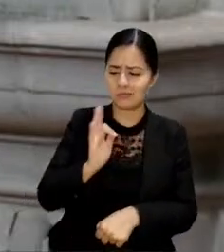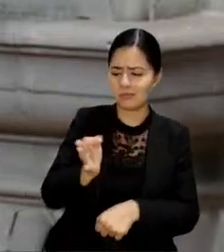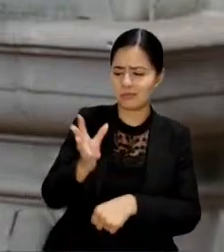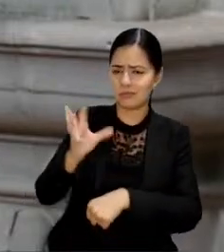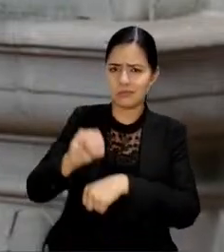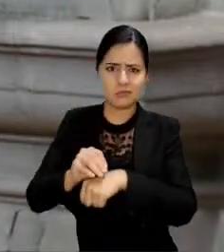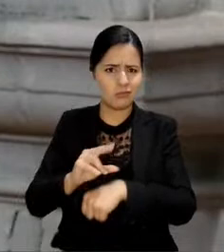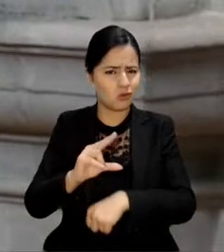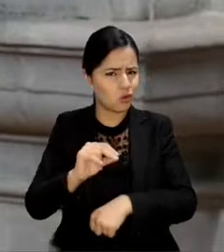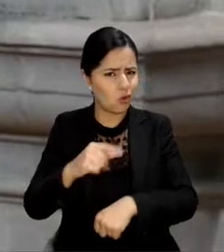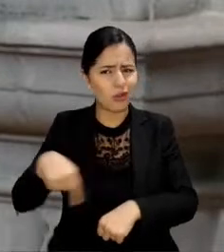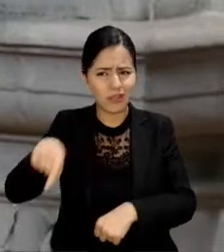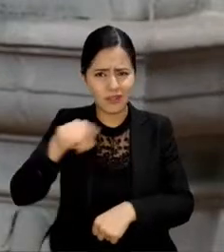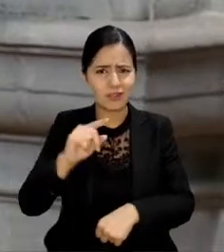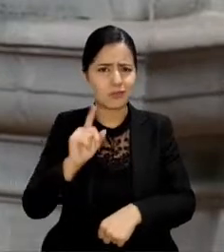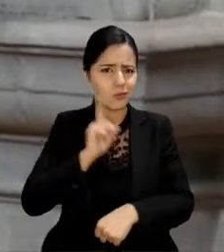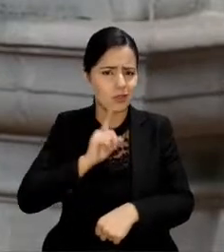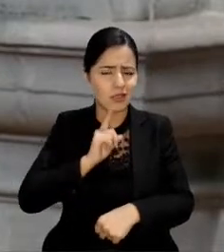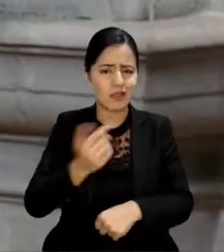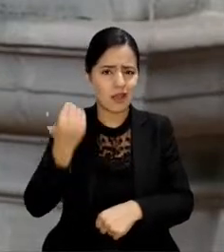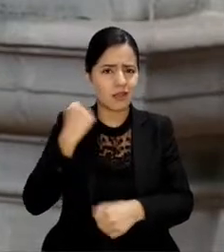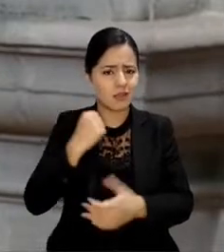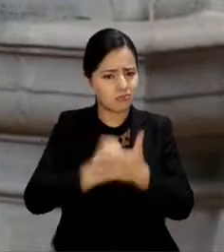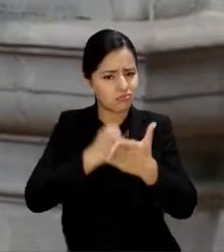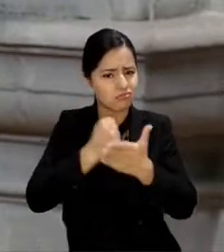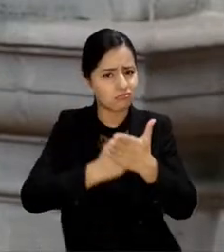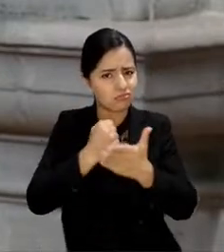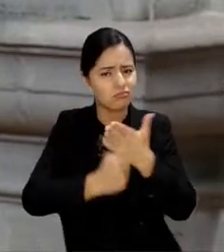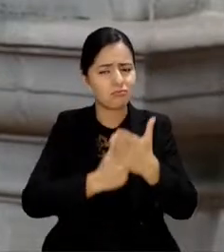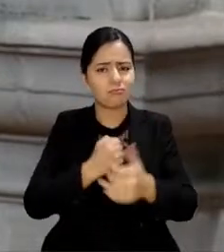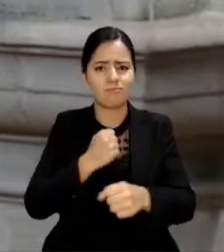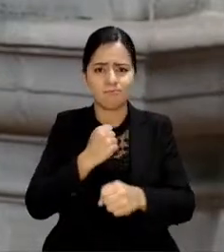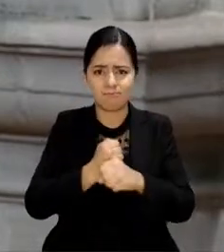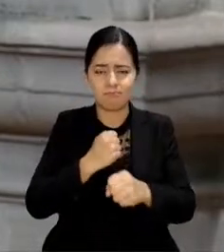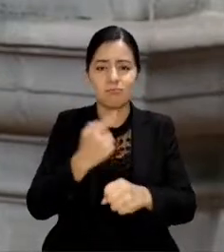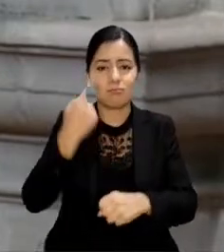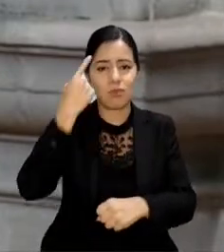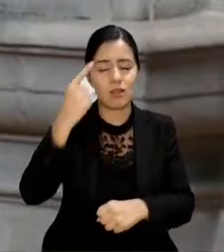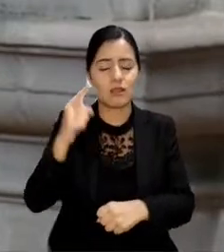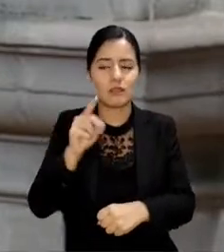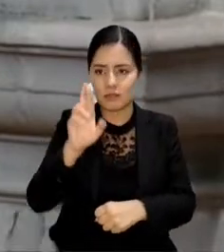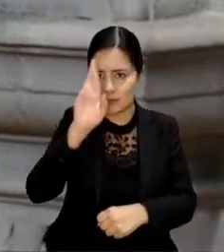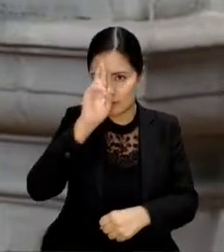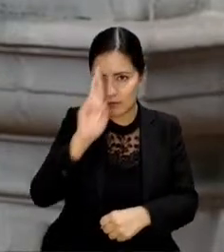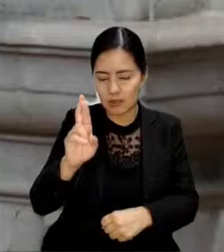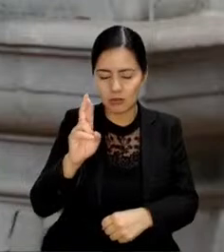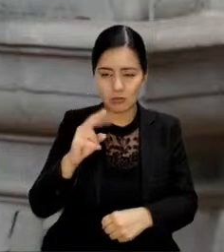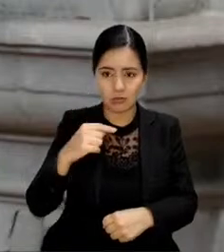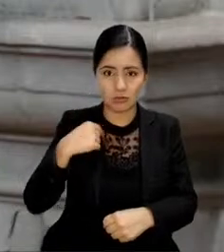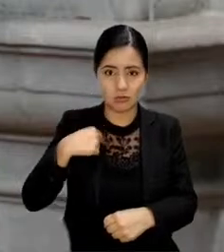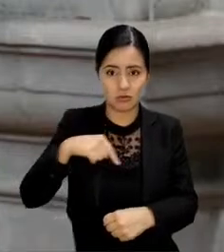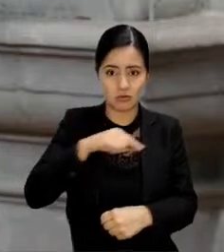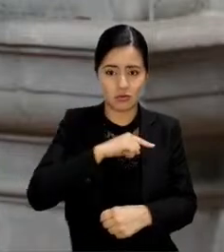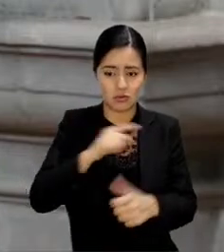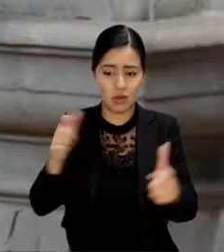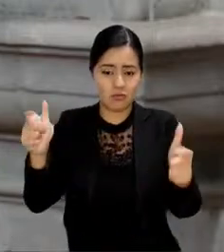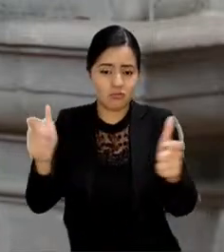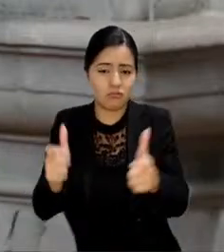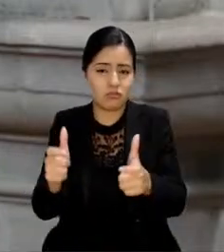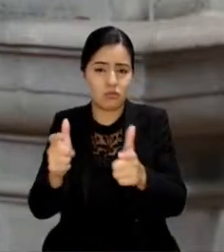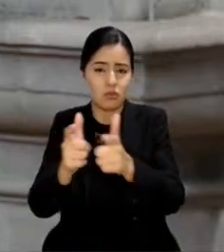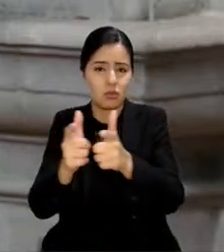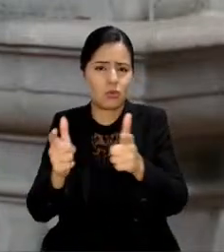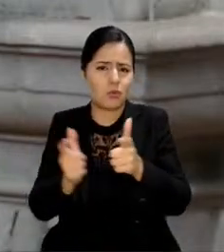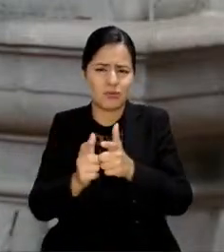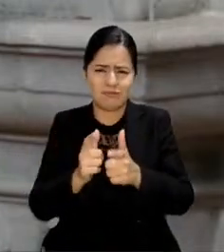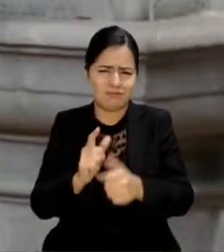se han tenido que garantizar en la Constitución Política de los Estados Unidos Mexicanos para que sean respetados y no seamos vistas como un segmento